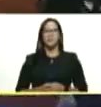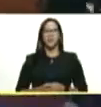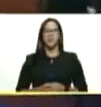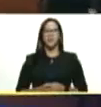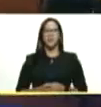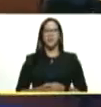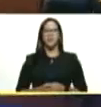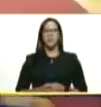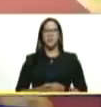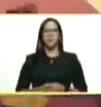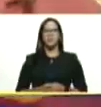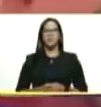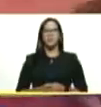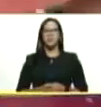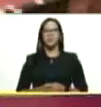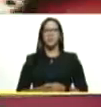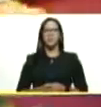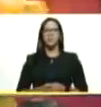quiero